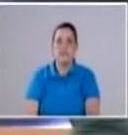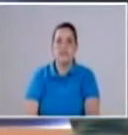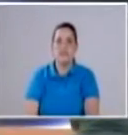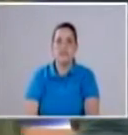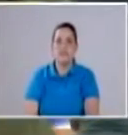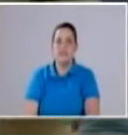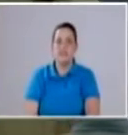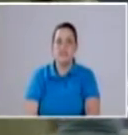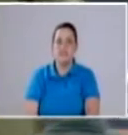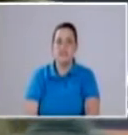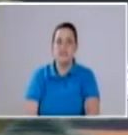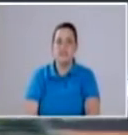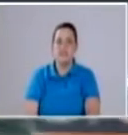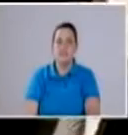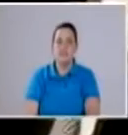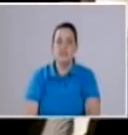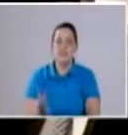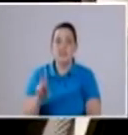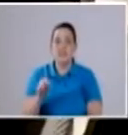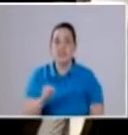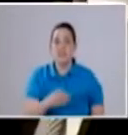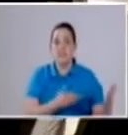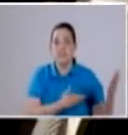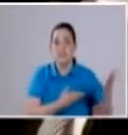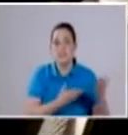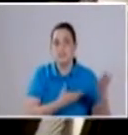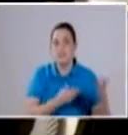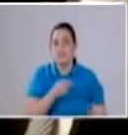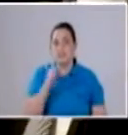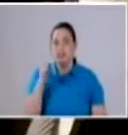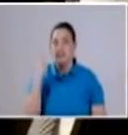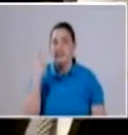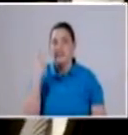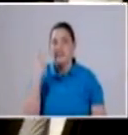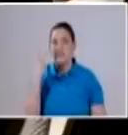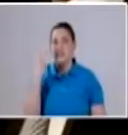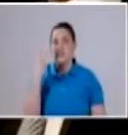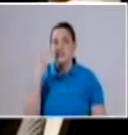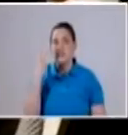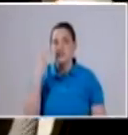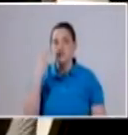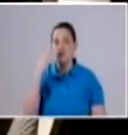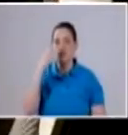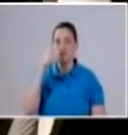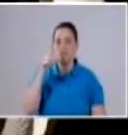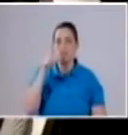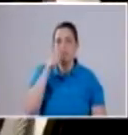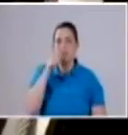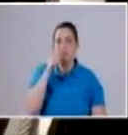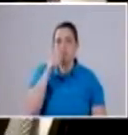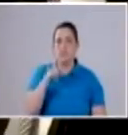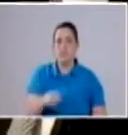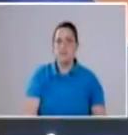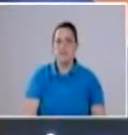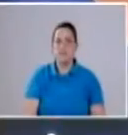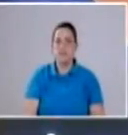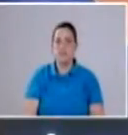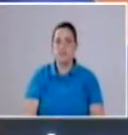Así que no amarillista. Sí, pues. No servir a dos señores. No servir a dos señores. Ese es un buen